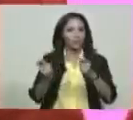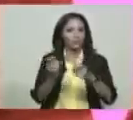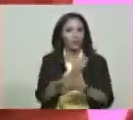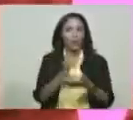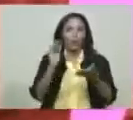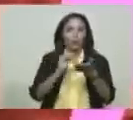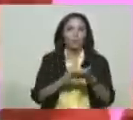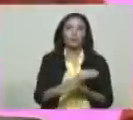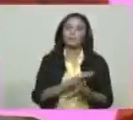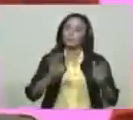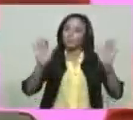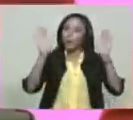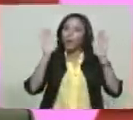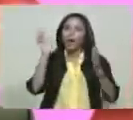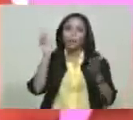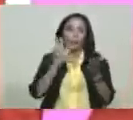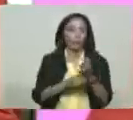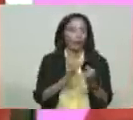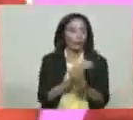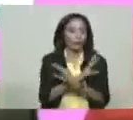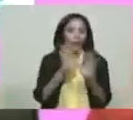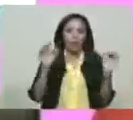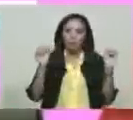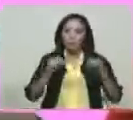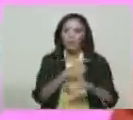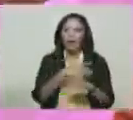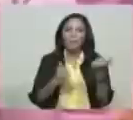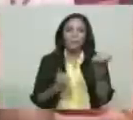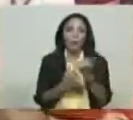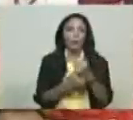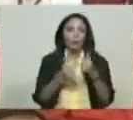Con las dos manos, presidente, claro que sí.